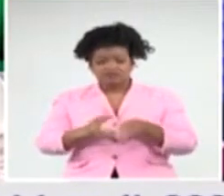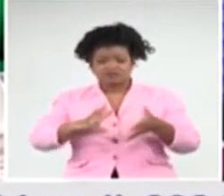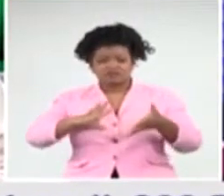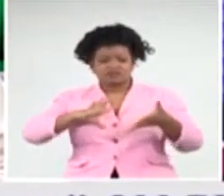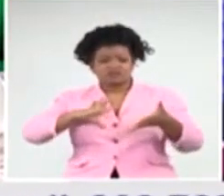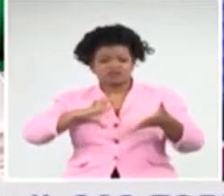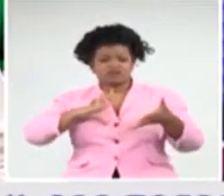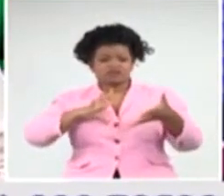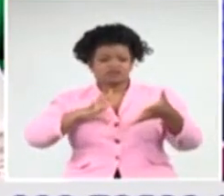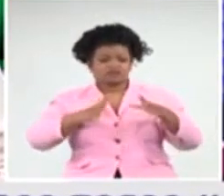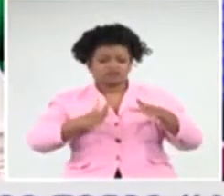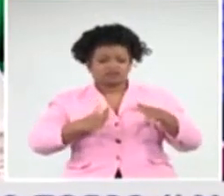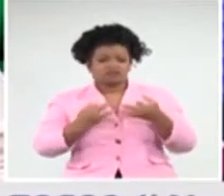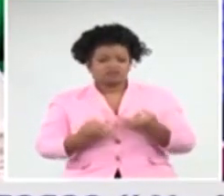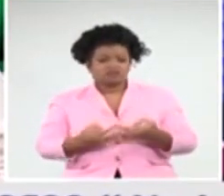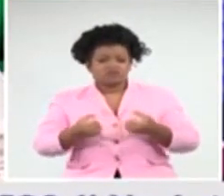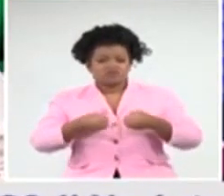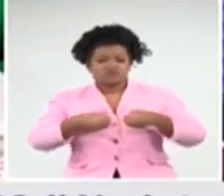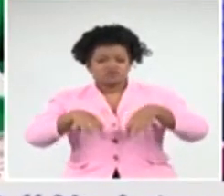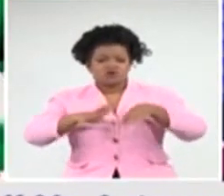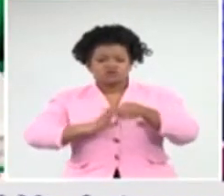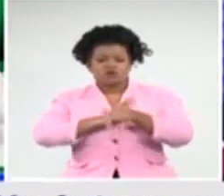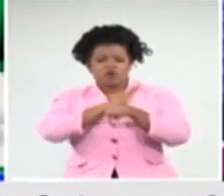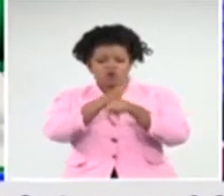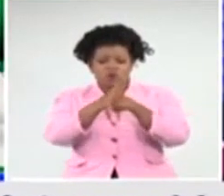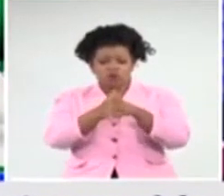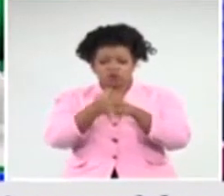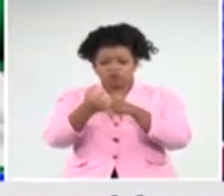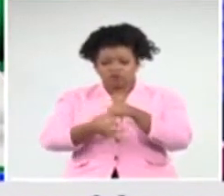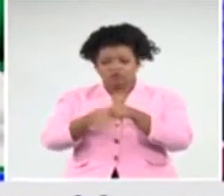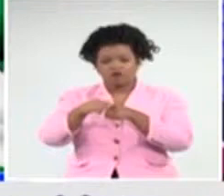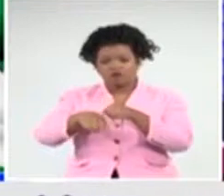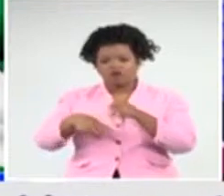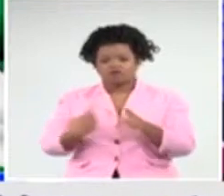la situación epidemiológica en la cual se está trabajando.